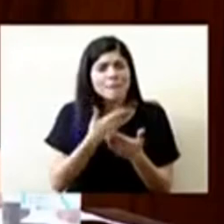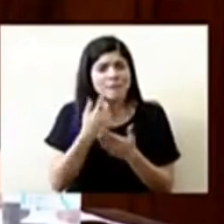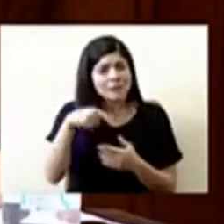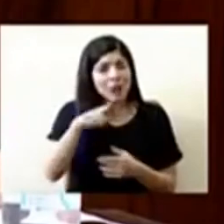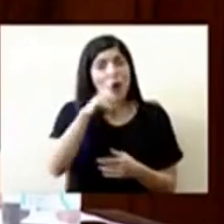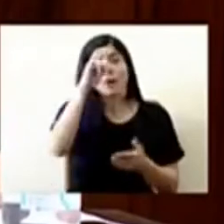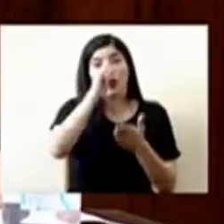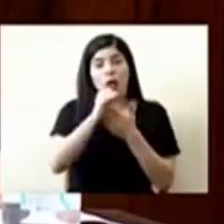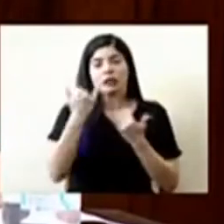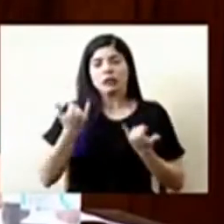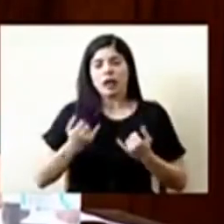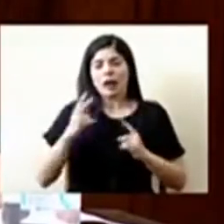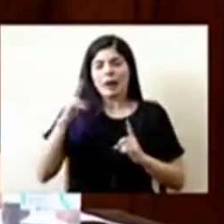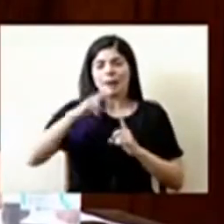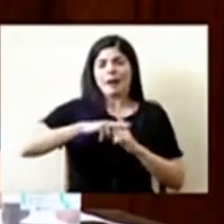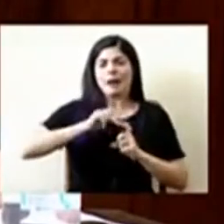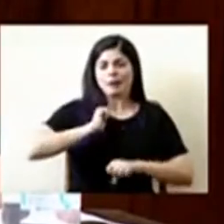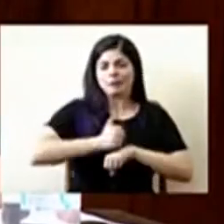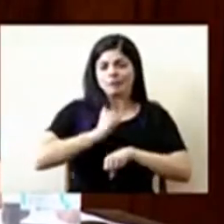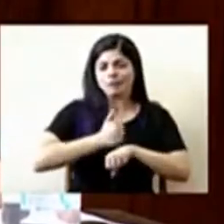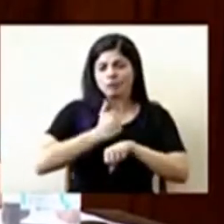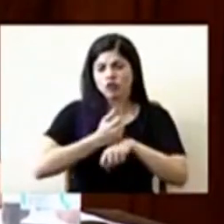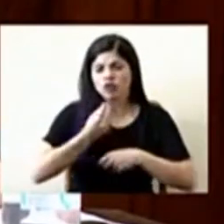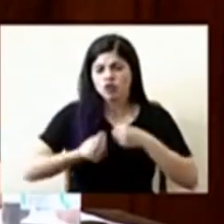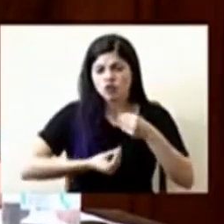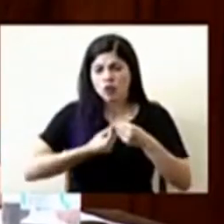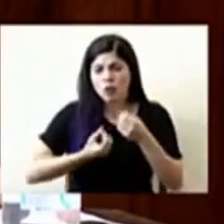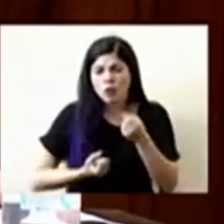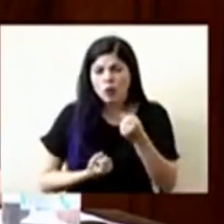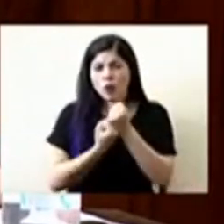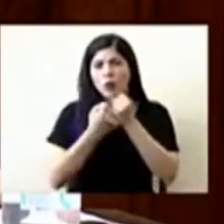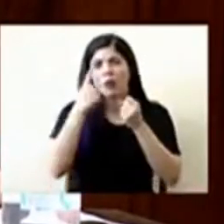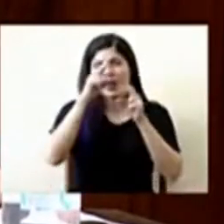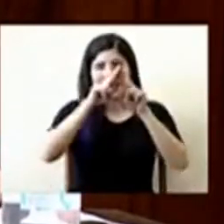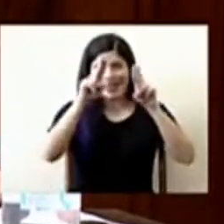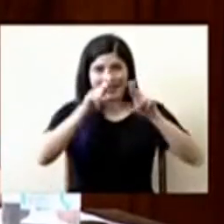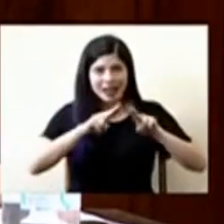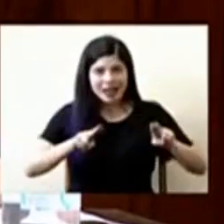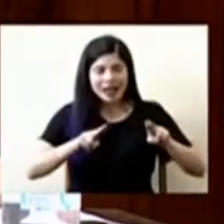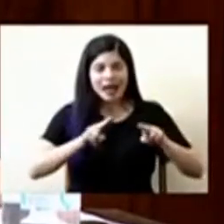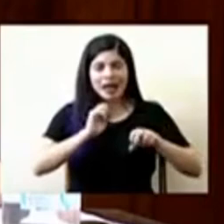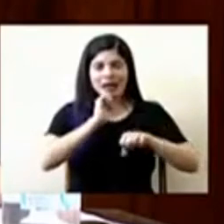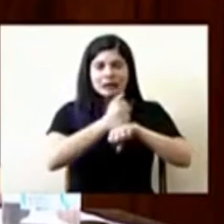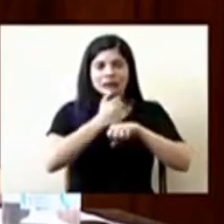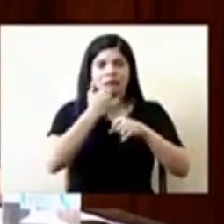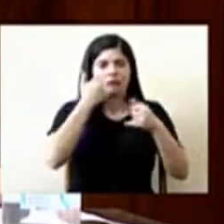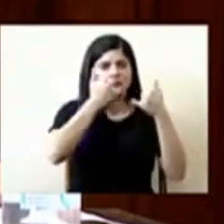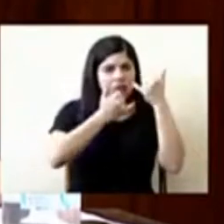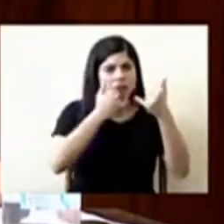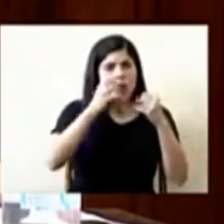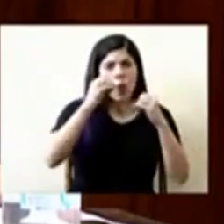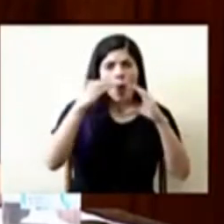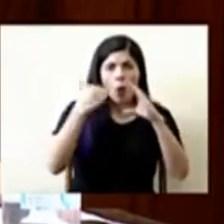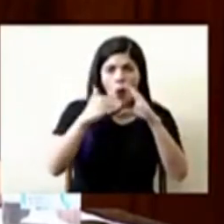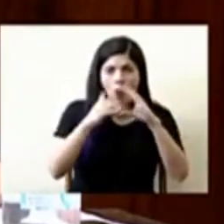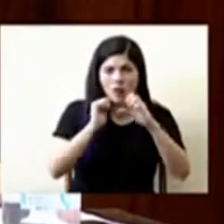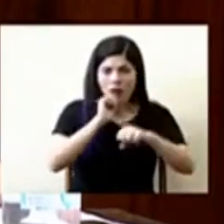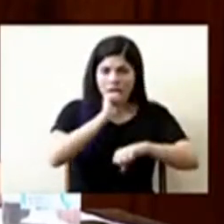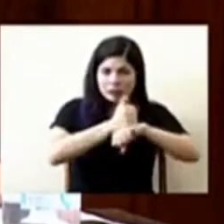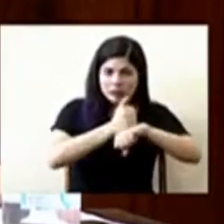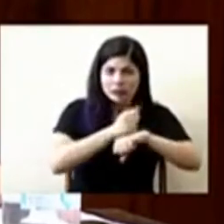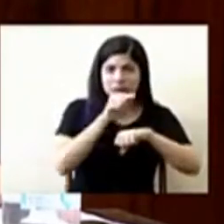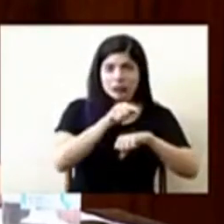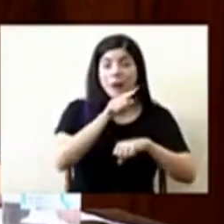hemos tomado medidas para reforzar a través de medios virtuales, líneas telefónicas y correo electrónicos,